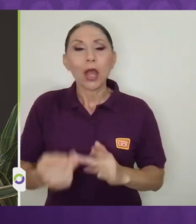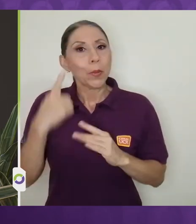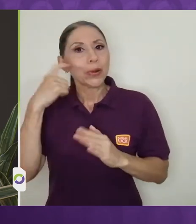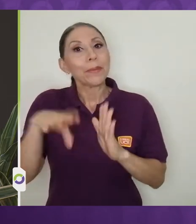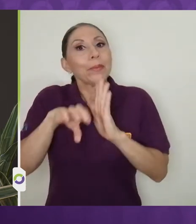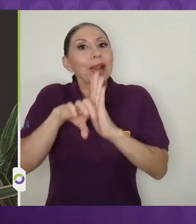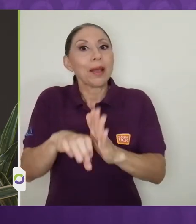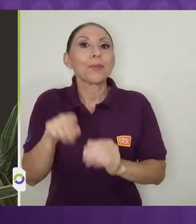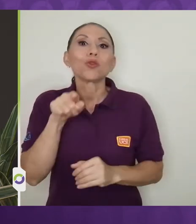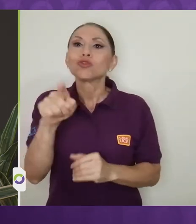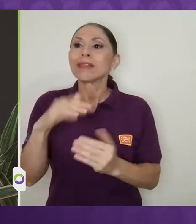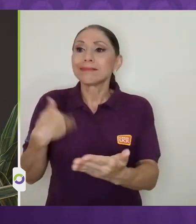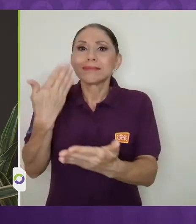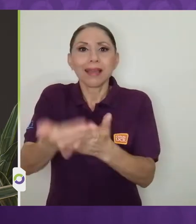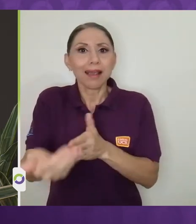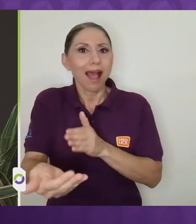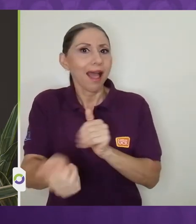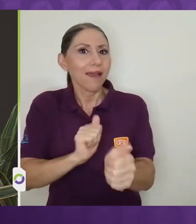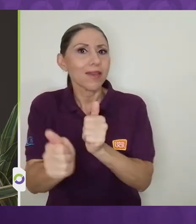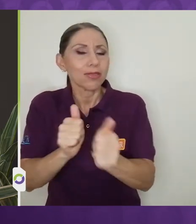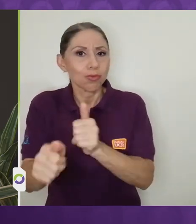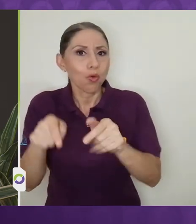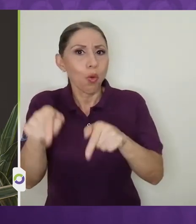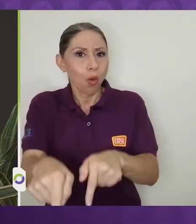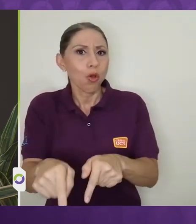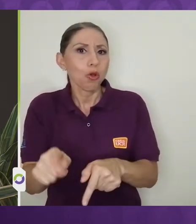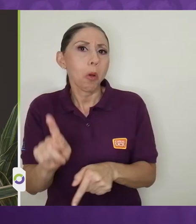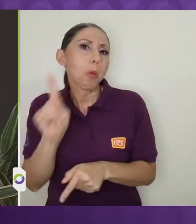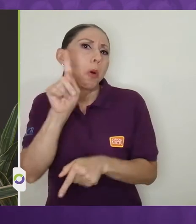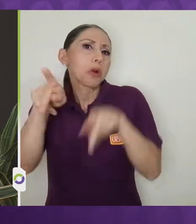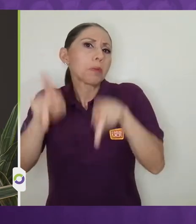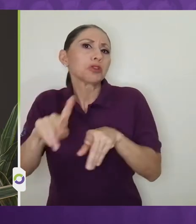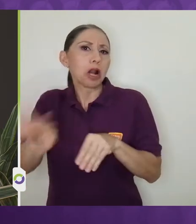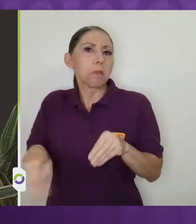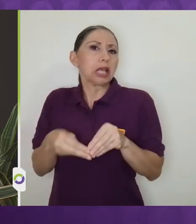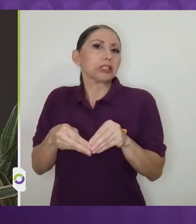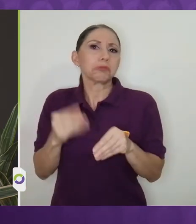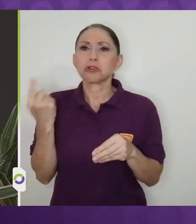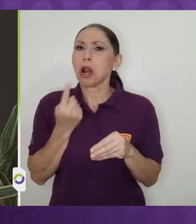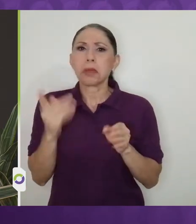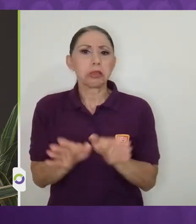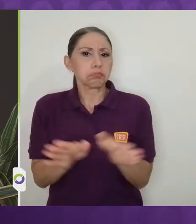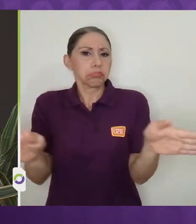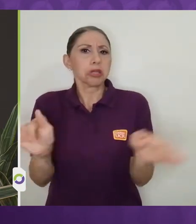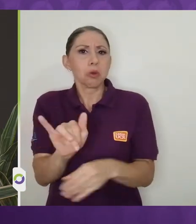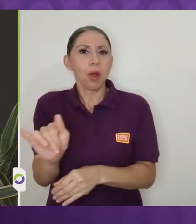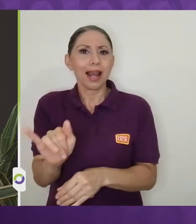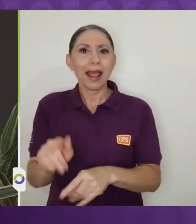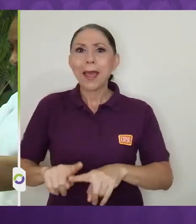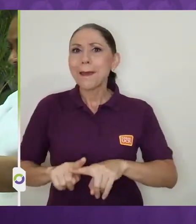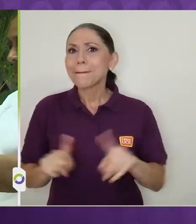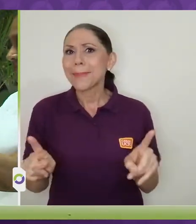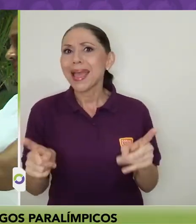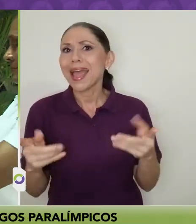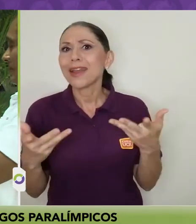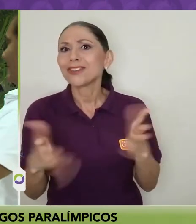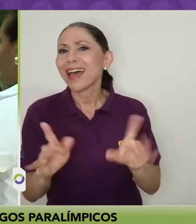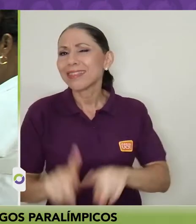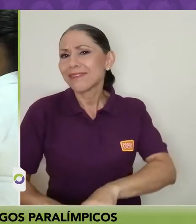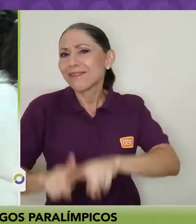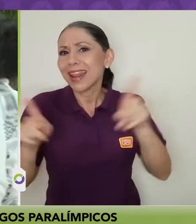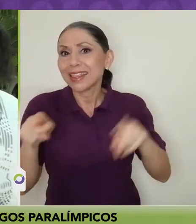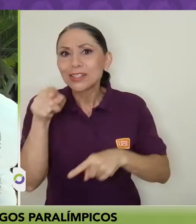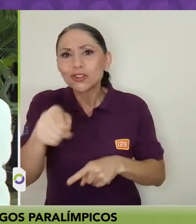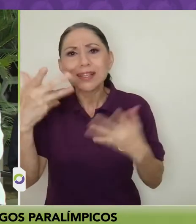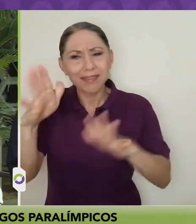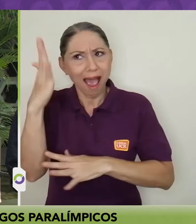evento deportivo como uno más de los que participan, nada más, y otra cosa es cuando ya, no, es que vengo con un bagaje, vengo